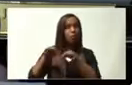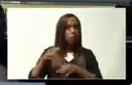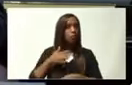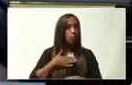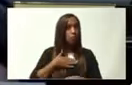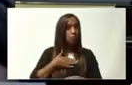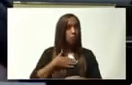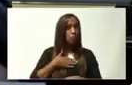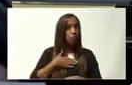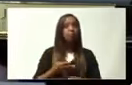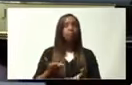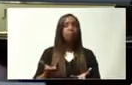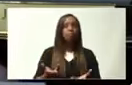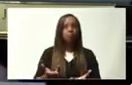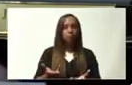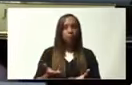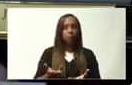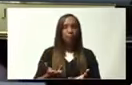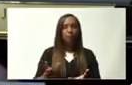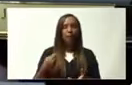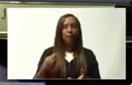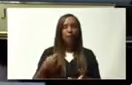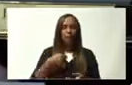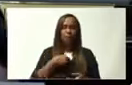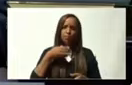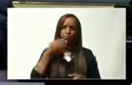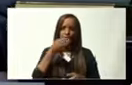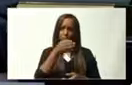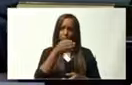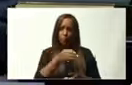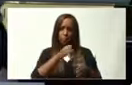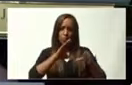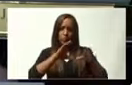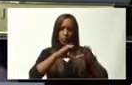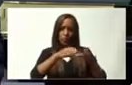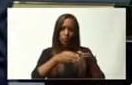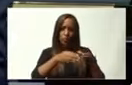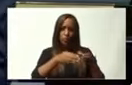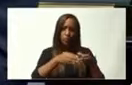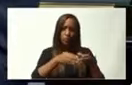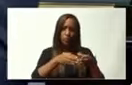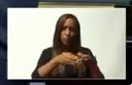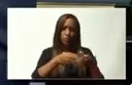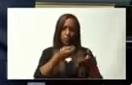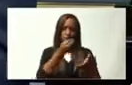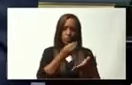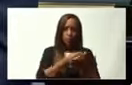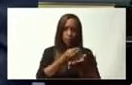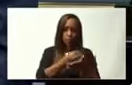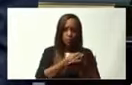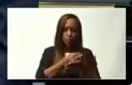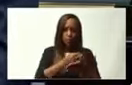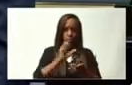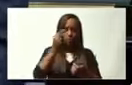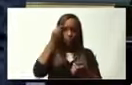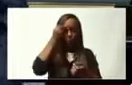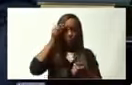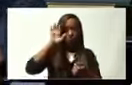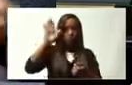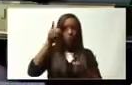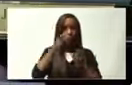comisión de Hacienda, le decía que no entendía cómo es posible que